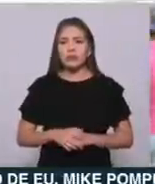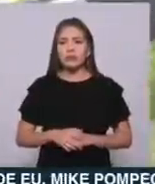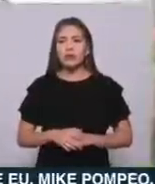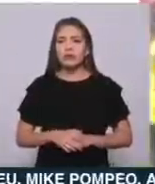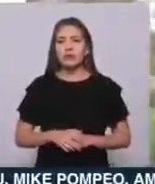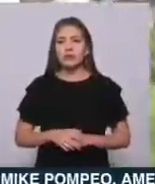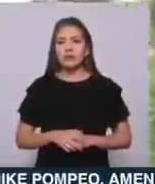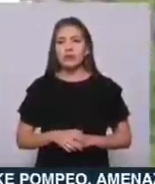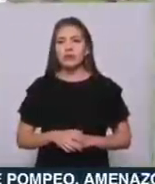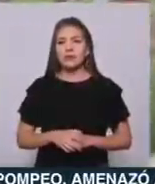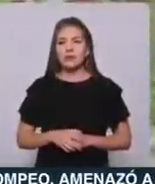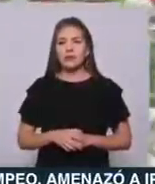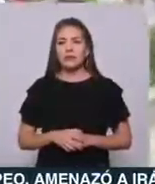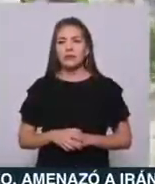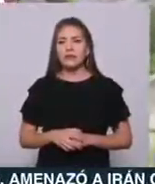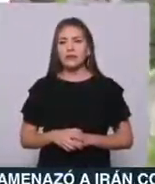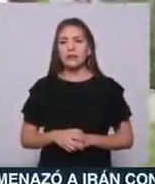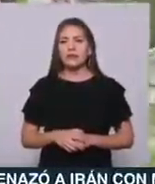atrás.